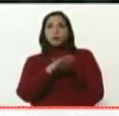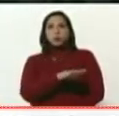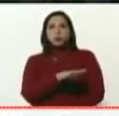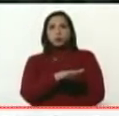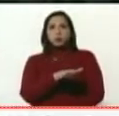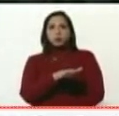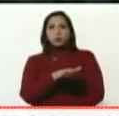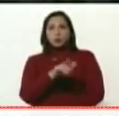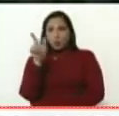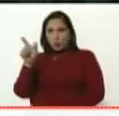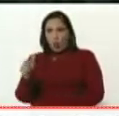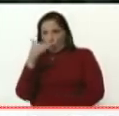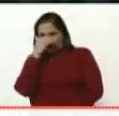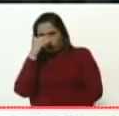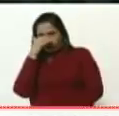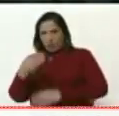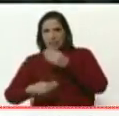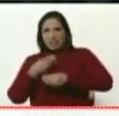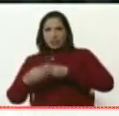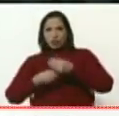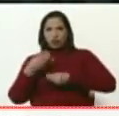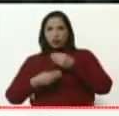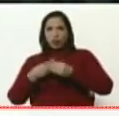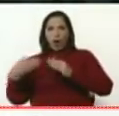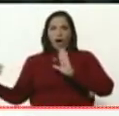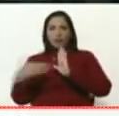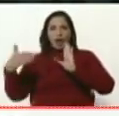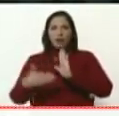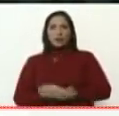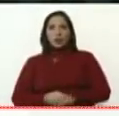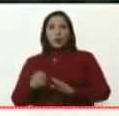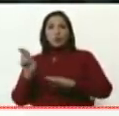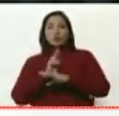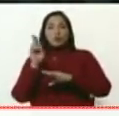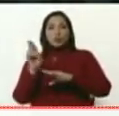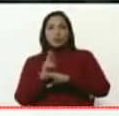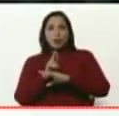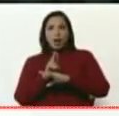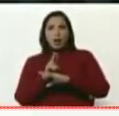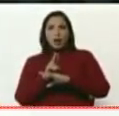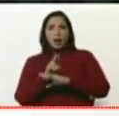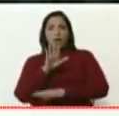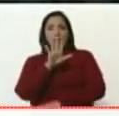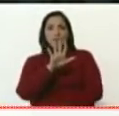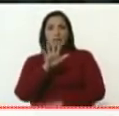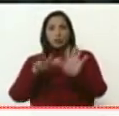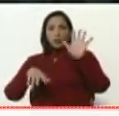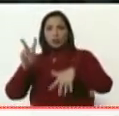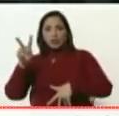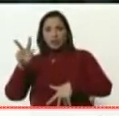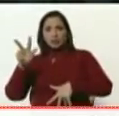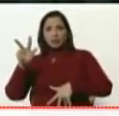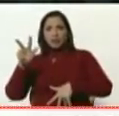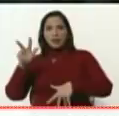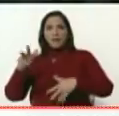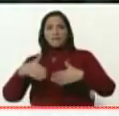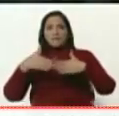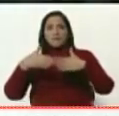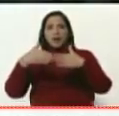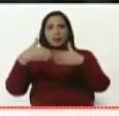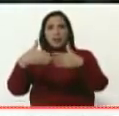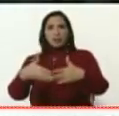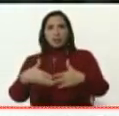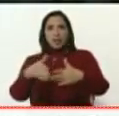que perpetró el ataque a la unidad 513 de Infantería de Selva,